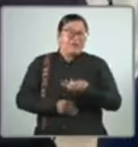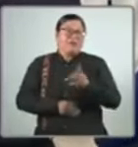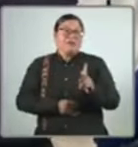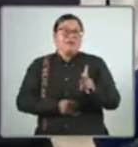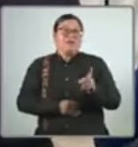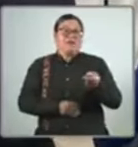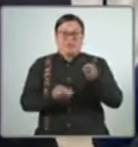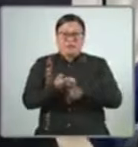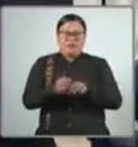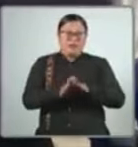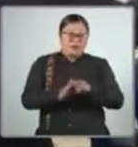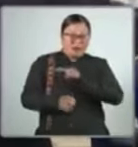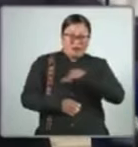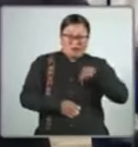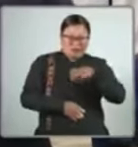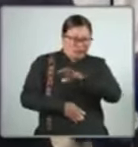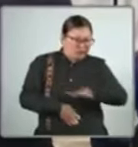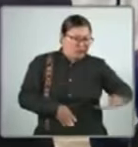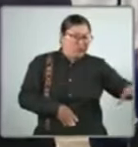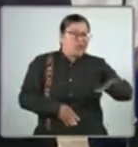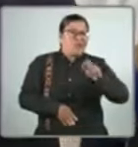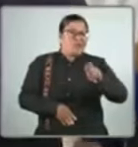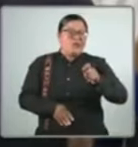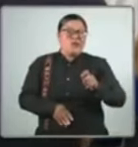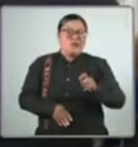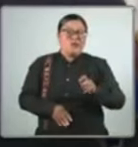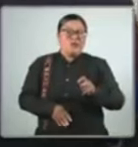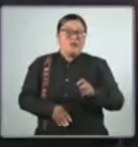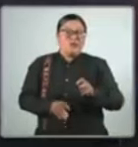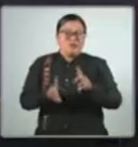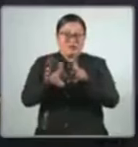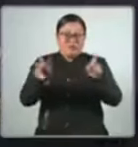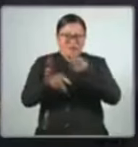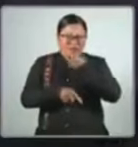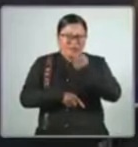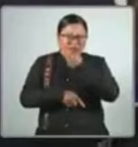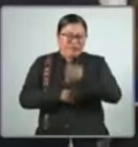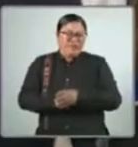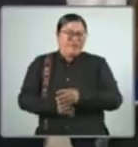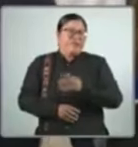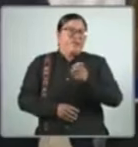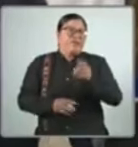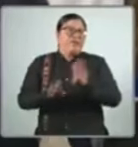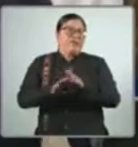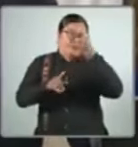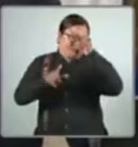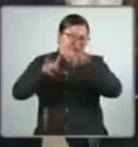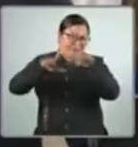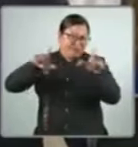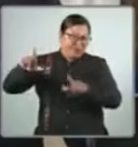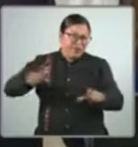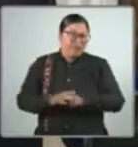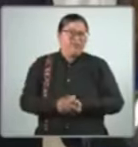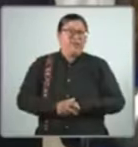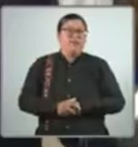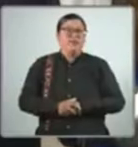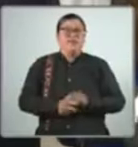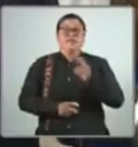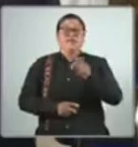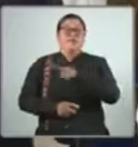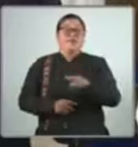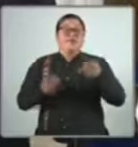Pero cuando sale a través de nosotros, quienes integramos el gremio periodístico, y sobre todo en el ámbito nacional, es cuando